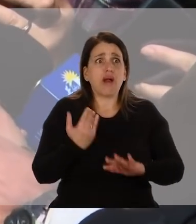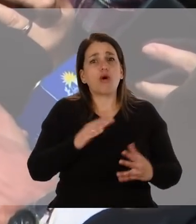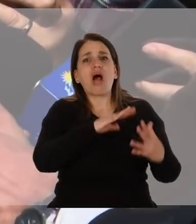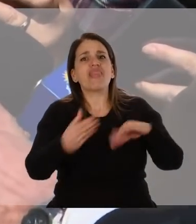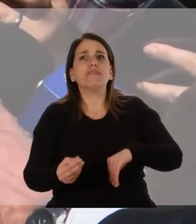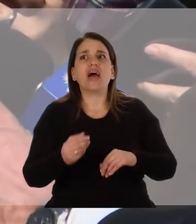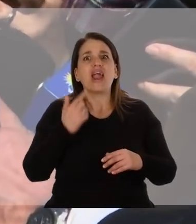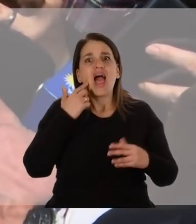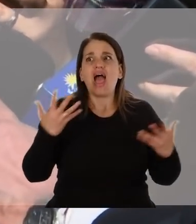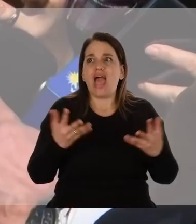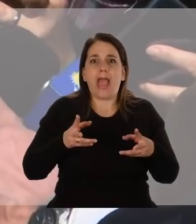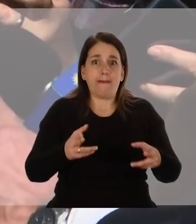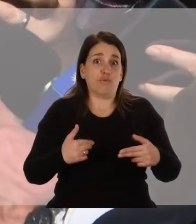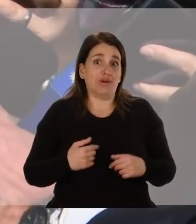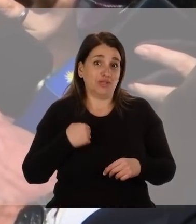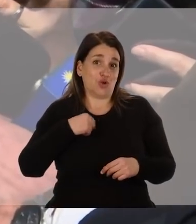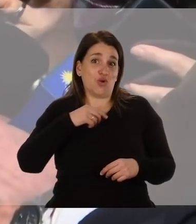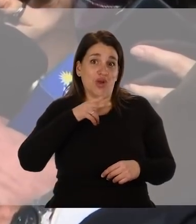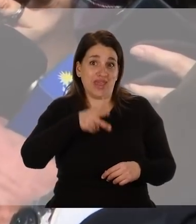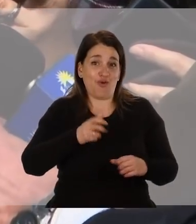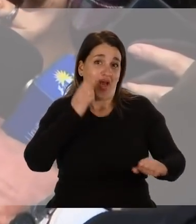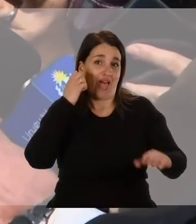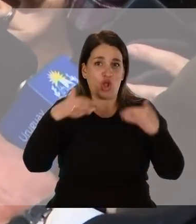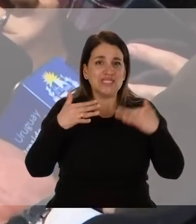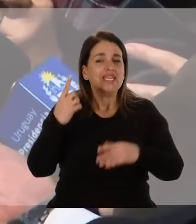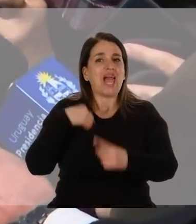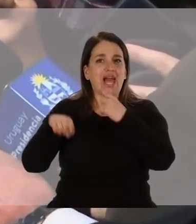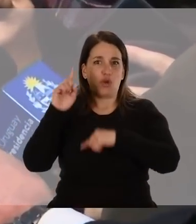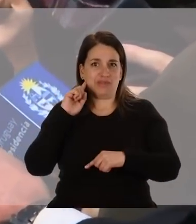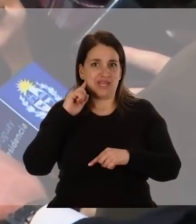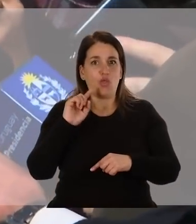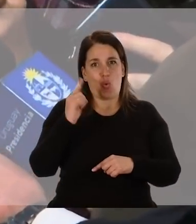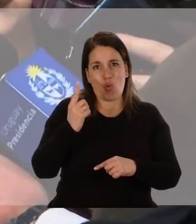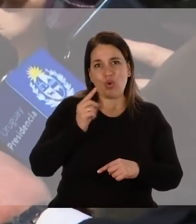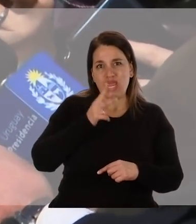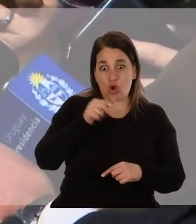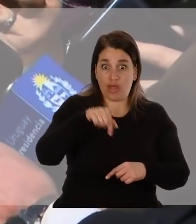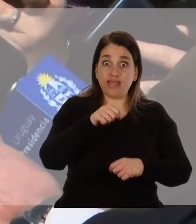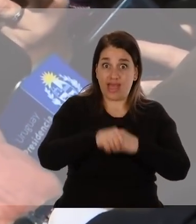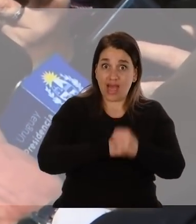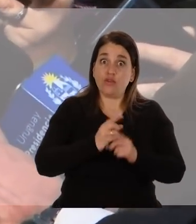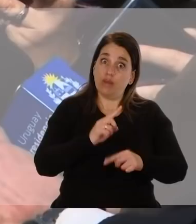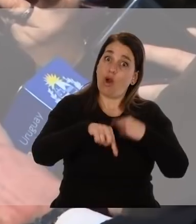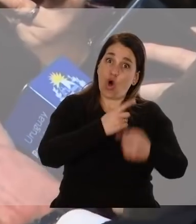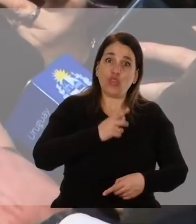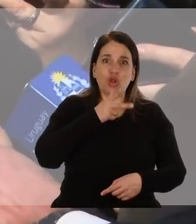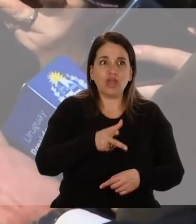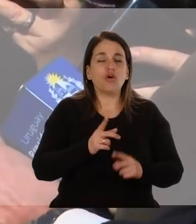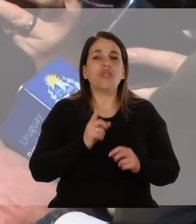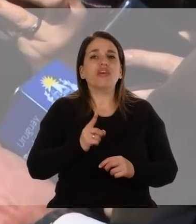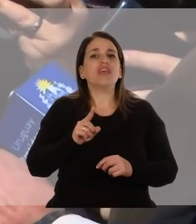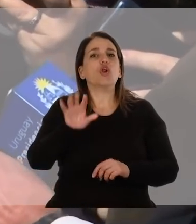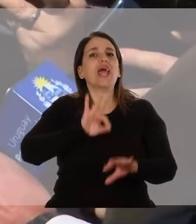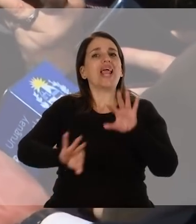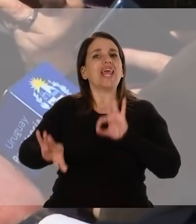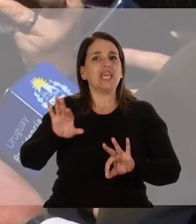tiempos que vivimos. Yo, como padre de adolescentes, que el año pasado unos y este año otros tuvieron